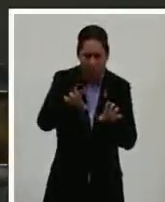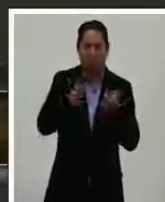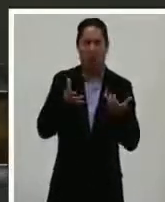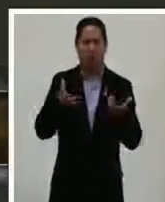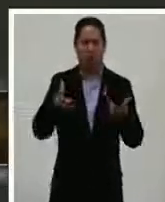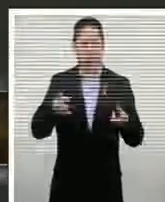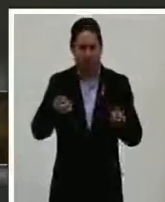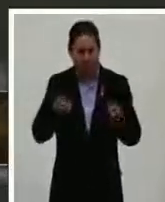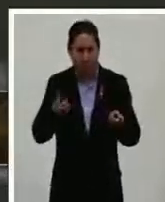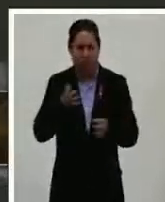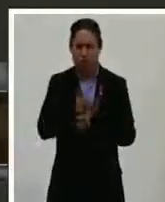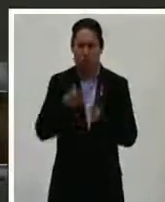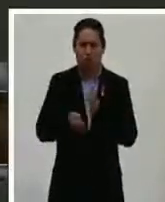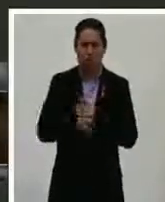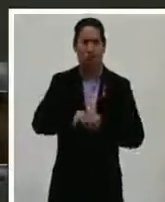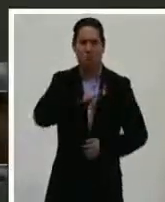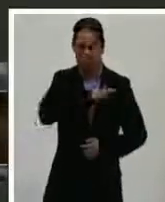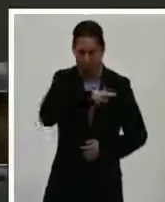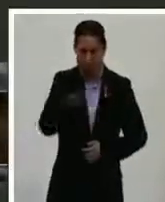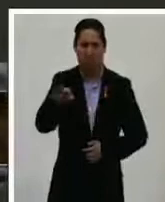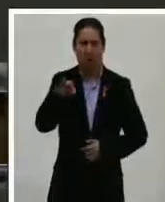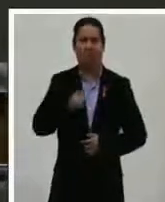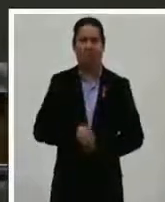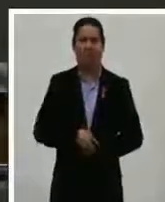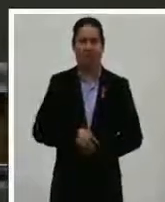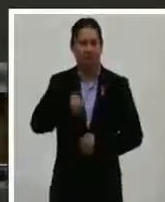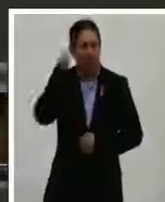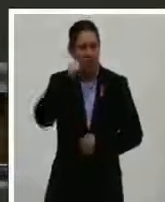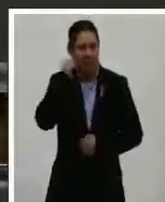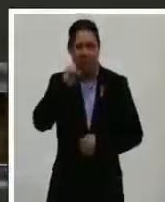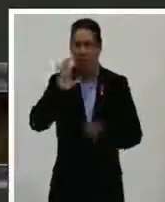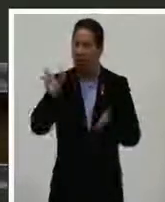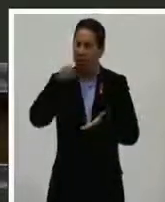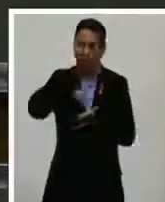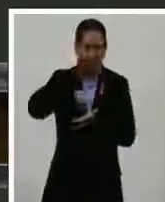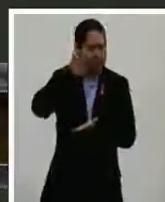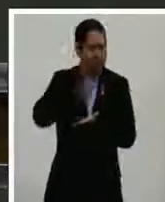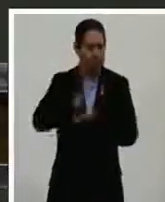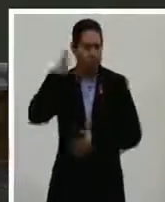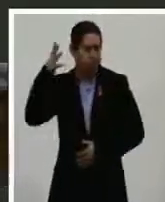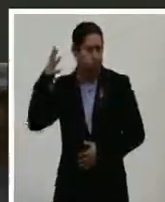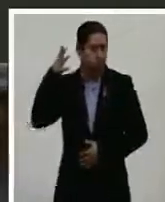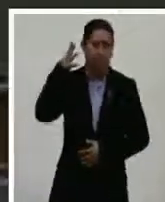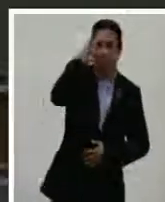un hecho sin precedentes que quedará para la posteridad